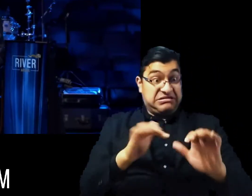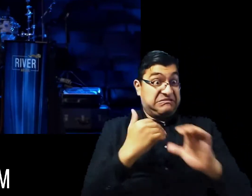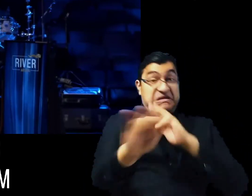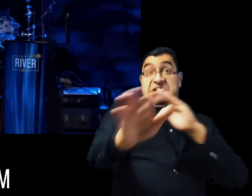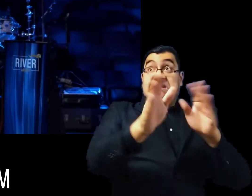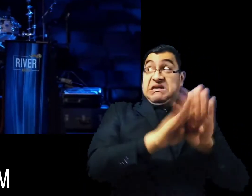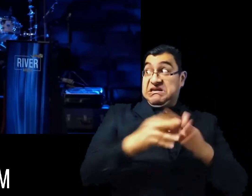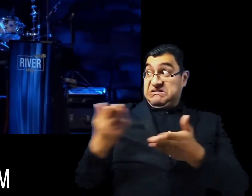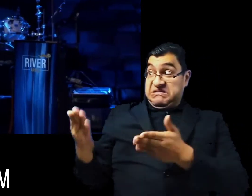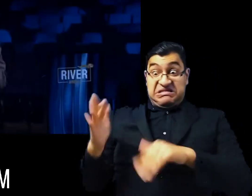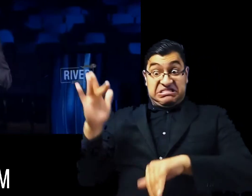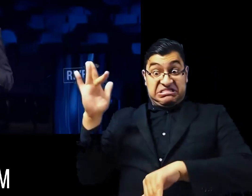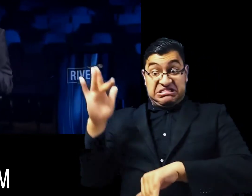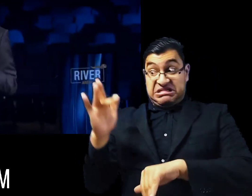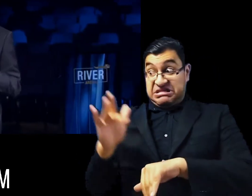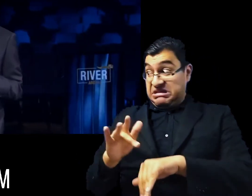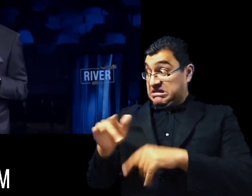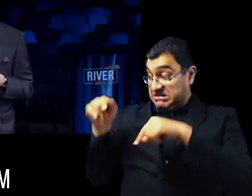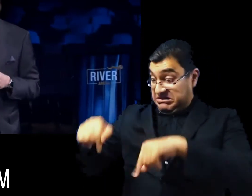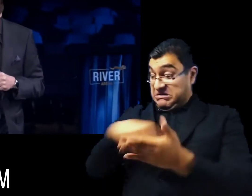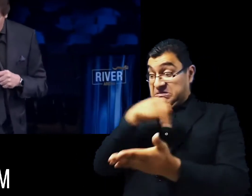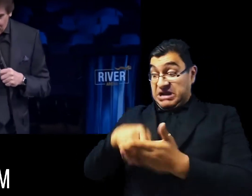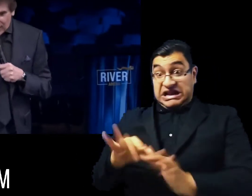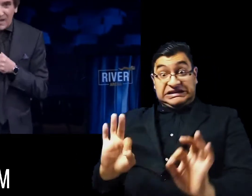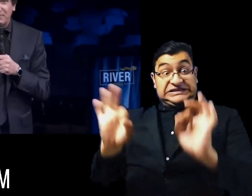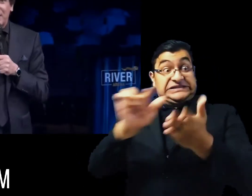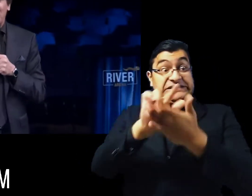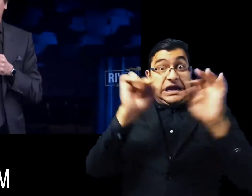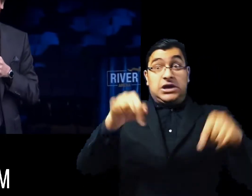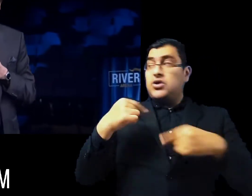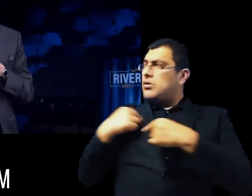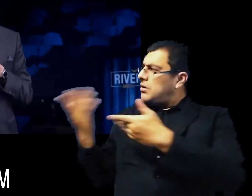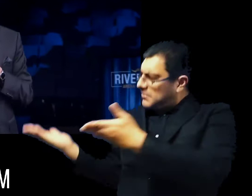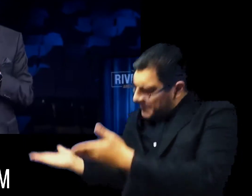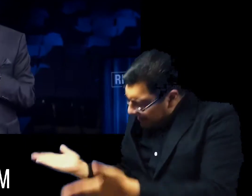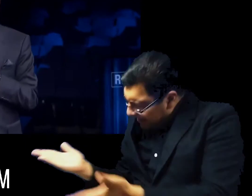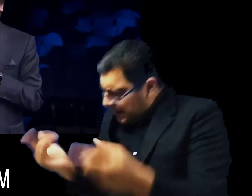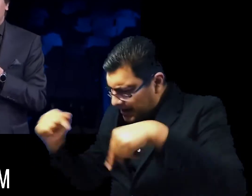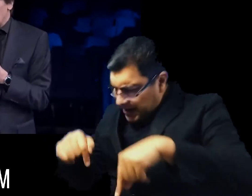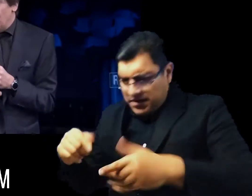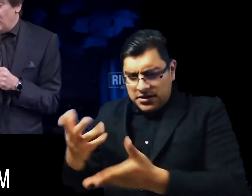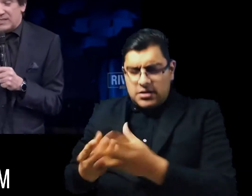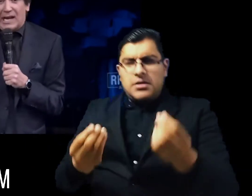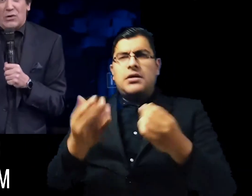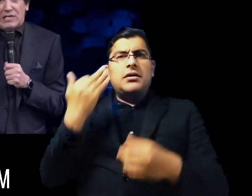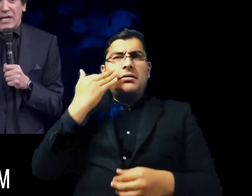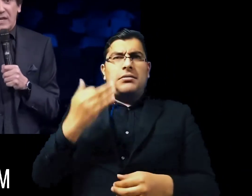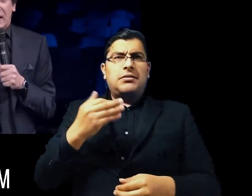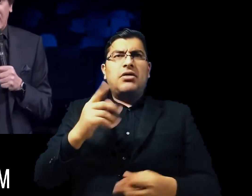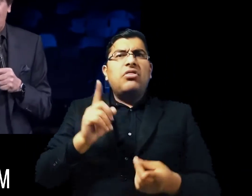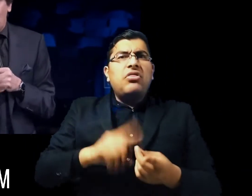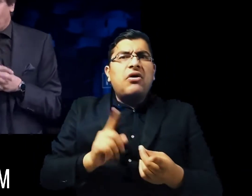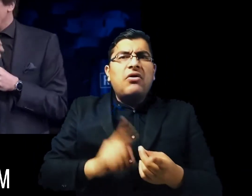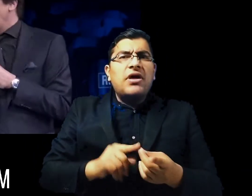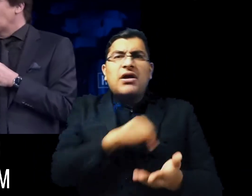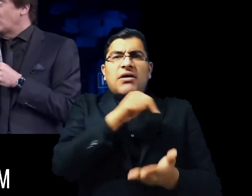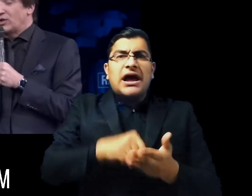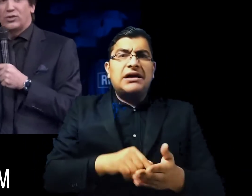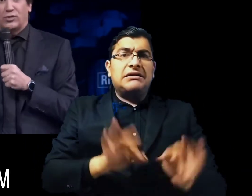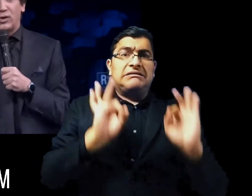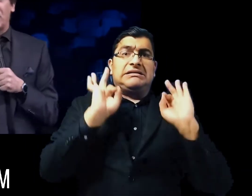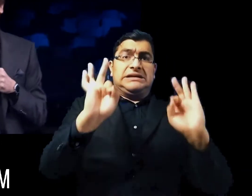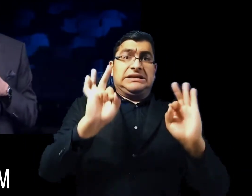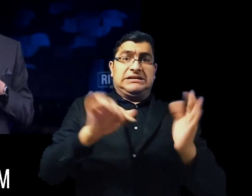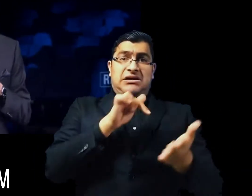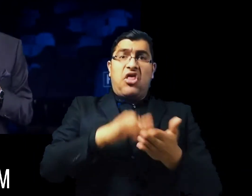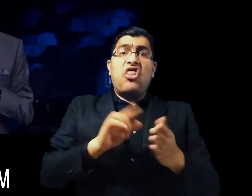decían, le dejaste tocar el lugar santo, porque yo lo invité aquí a pasar un momento. Que no sé dónde sacaron esa idea que hay lugares santos